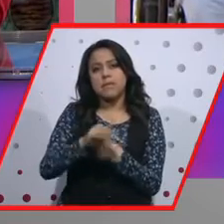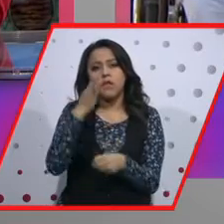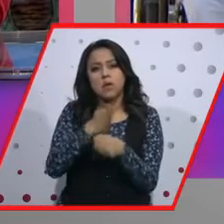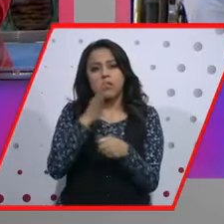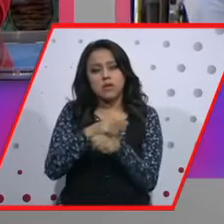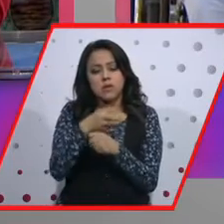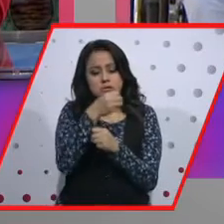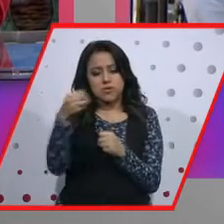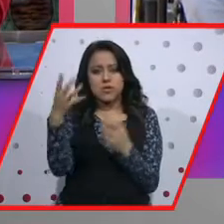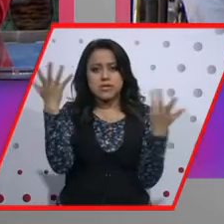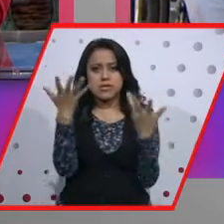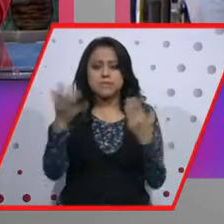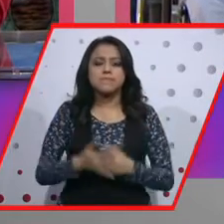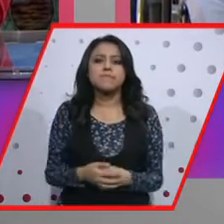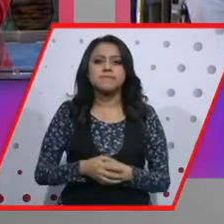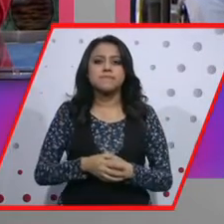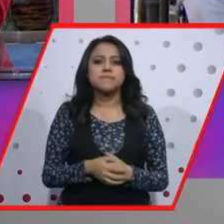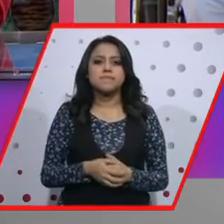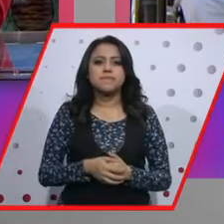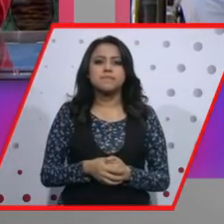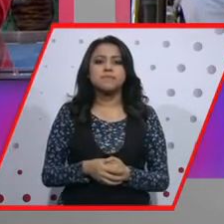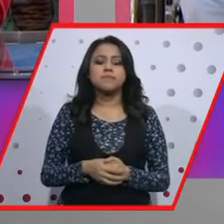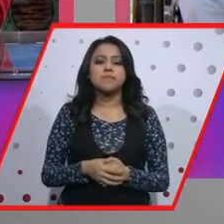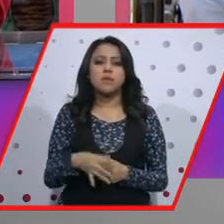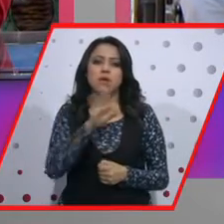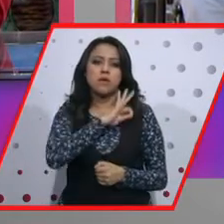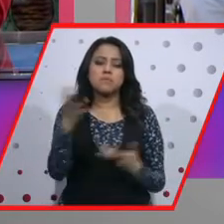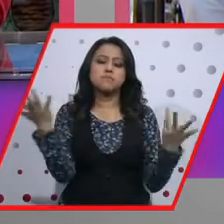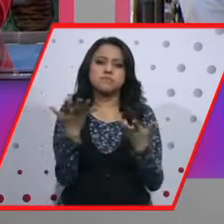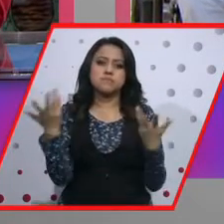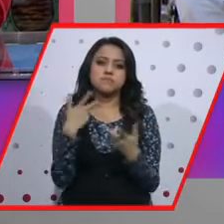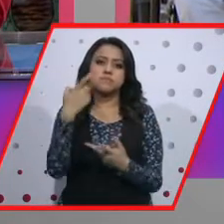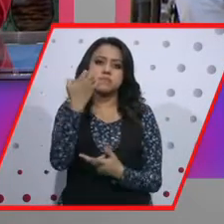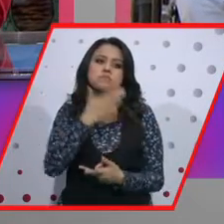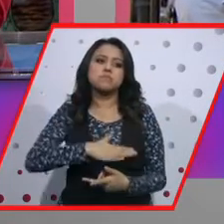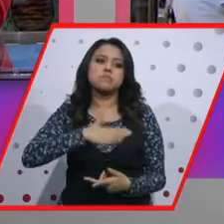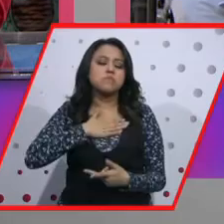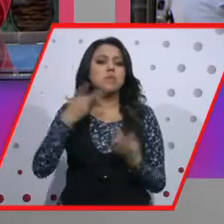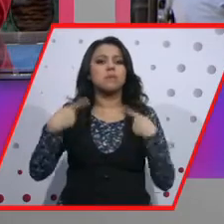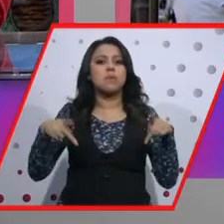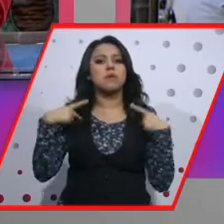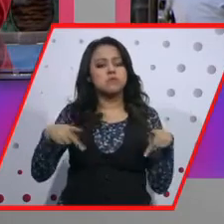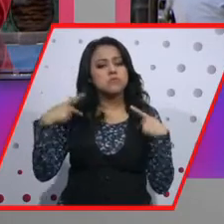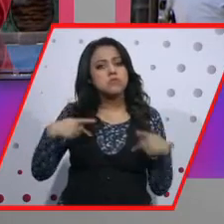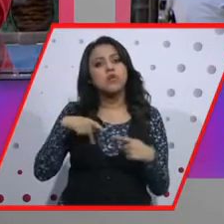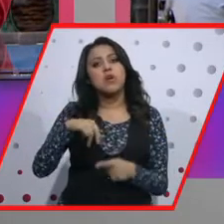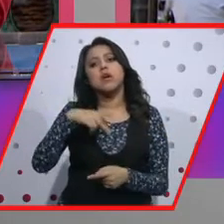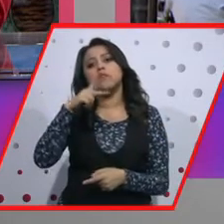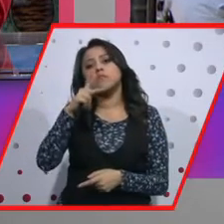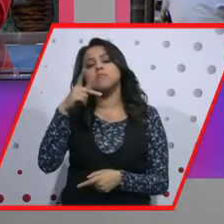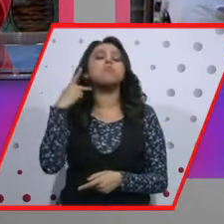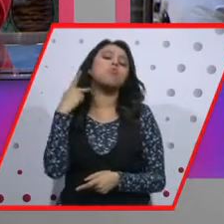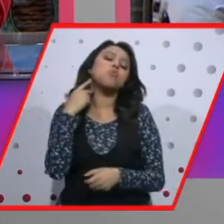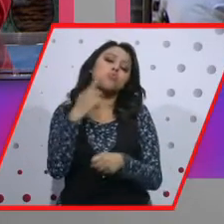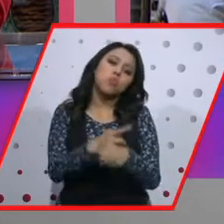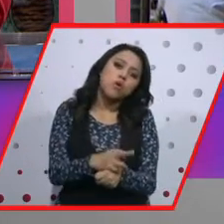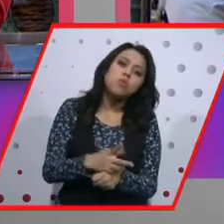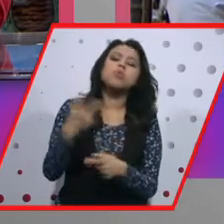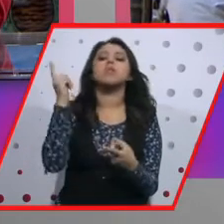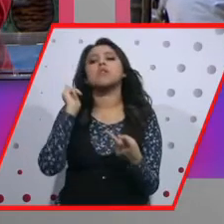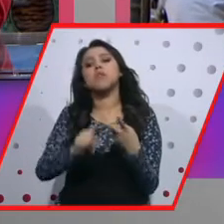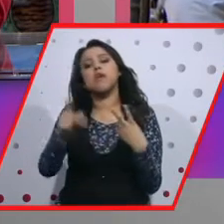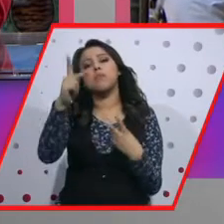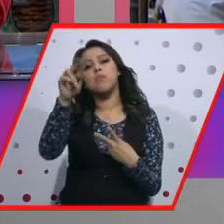todo en orden en lo que nosotros humanamente podemos hacer. Y las injusticias, pues ya le tocarían a Procuraduría, le tocarían a la Profeco